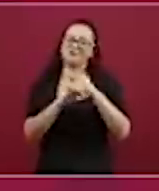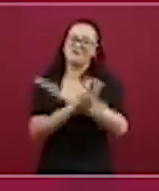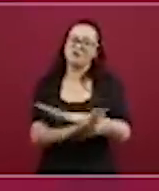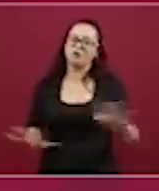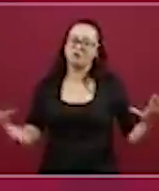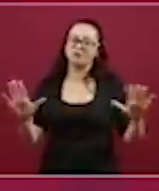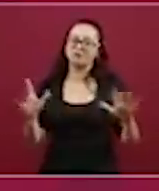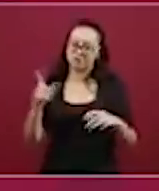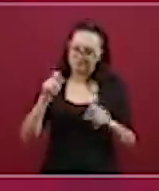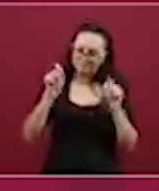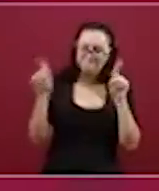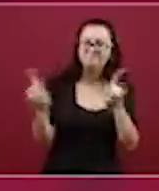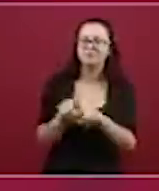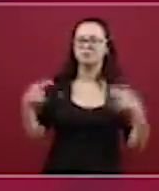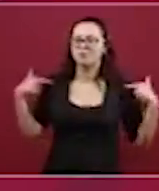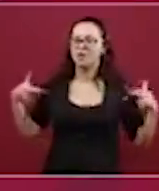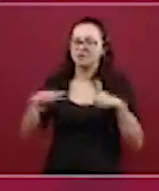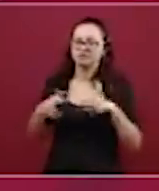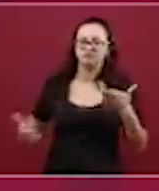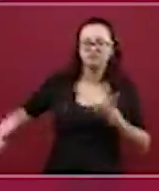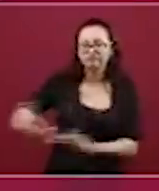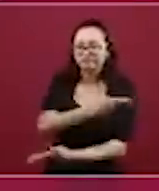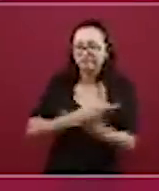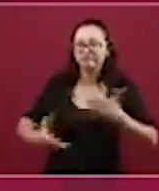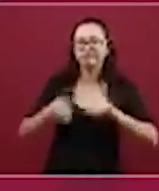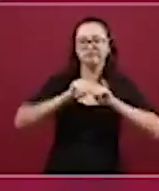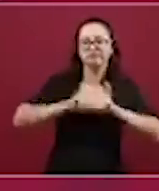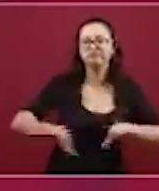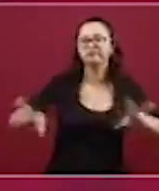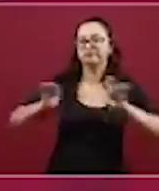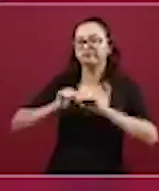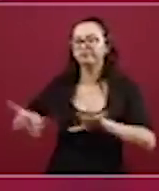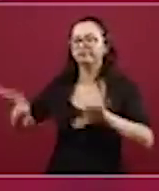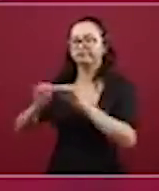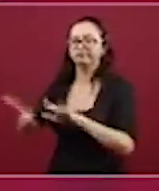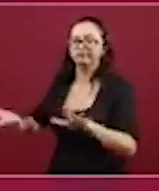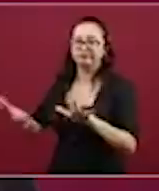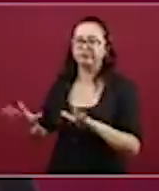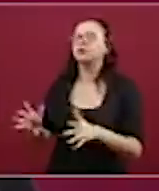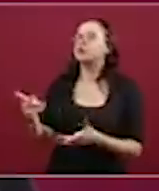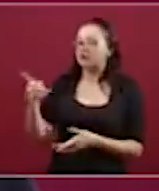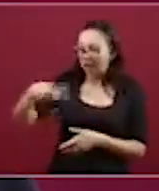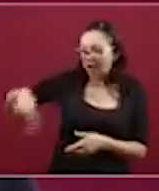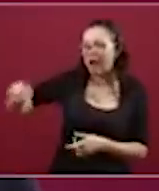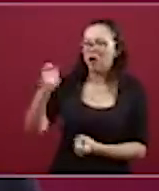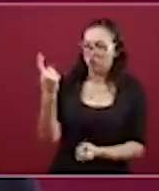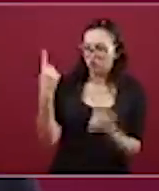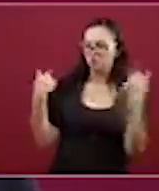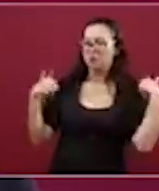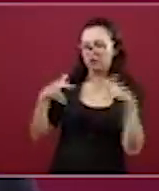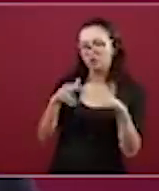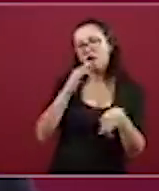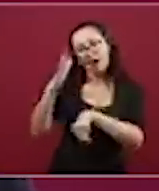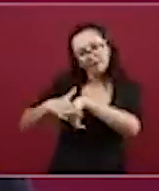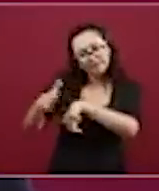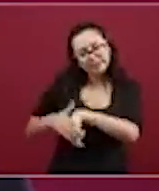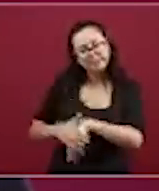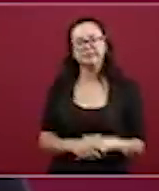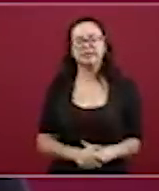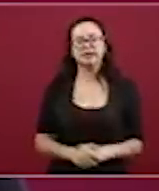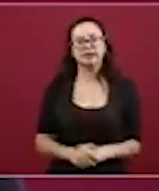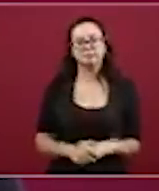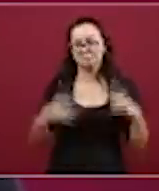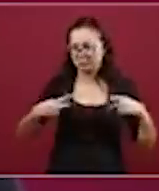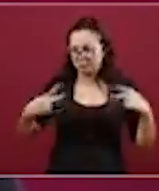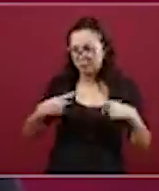Entonces, los mismos maestros, ahora que regresen los maestros a algunas comunidades, les pueden decir la